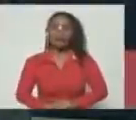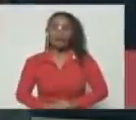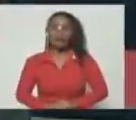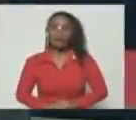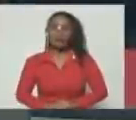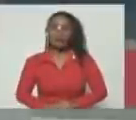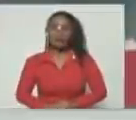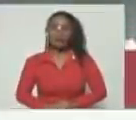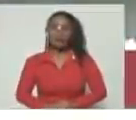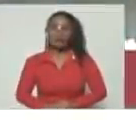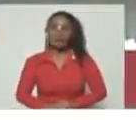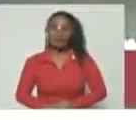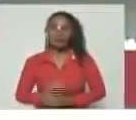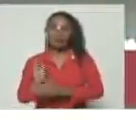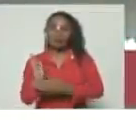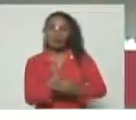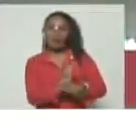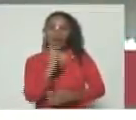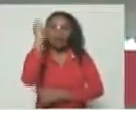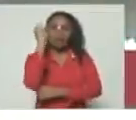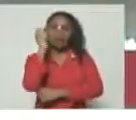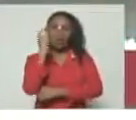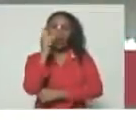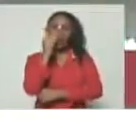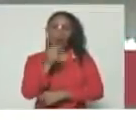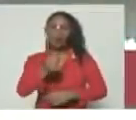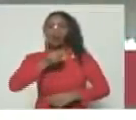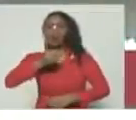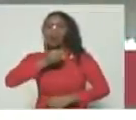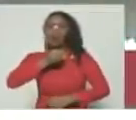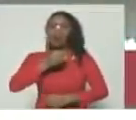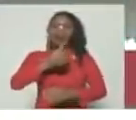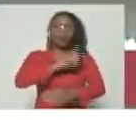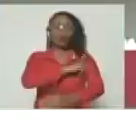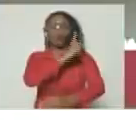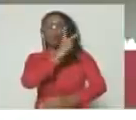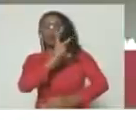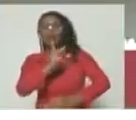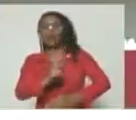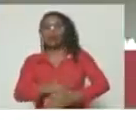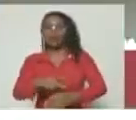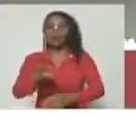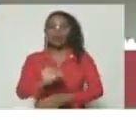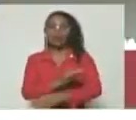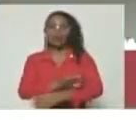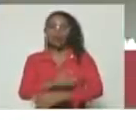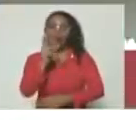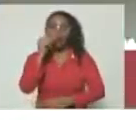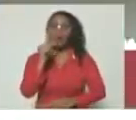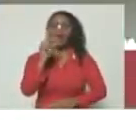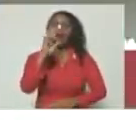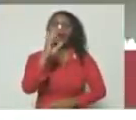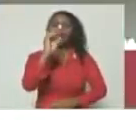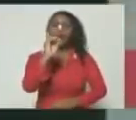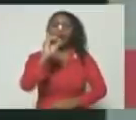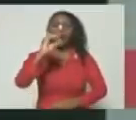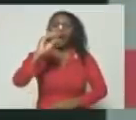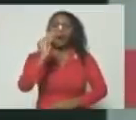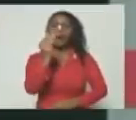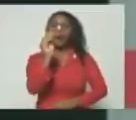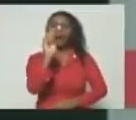A el diputado, artista, cantante, poeta, actor Roque Valero, del estado de